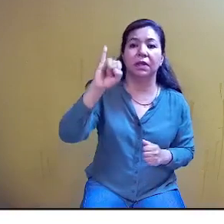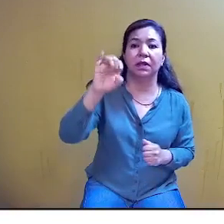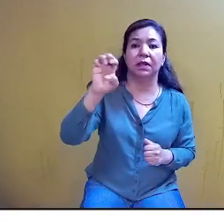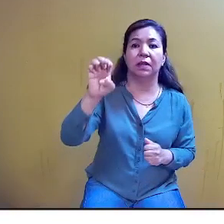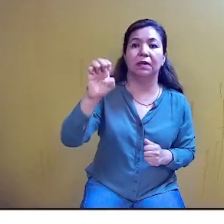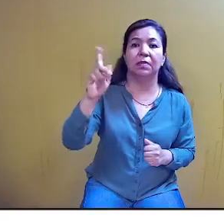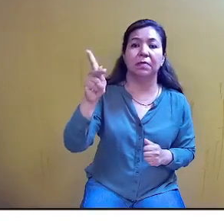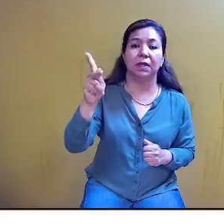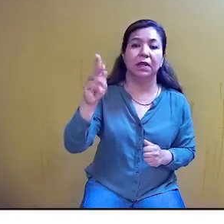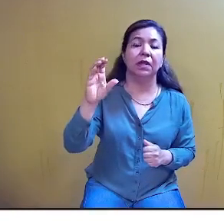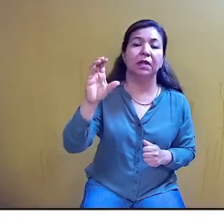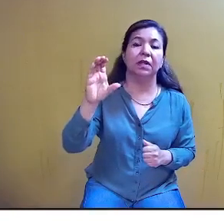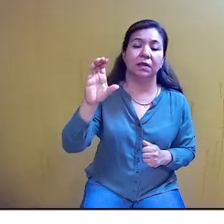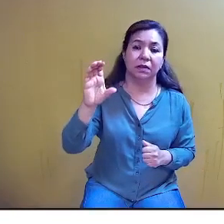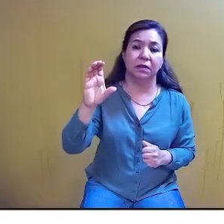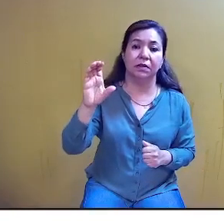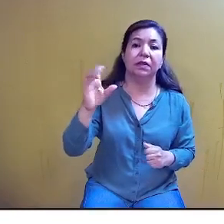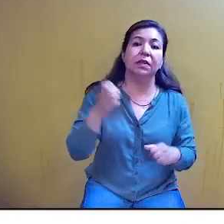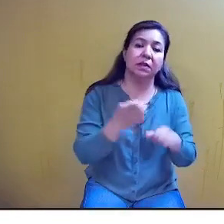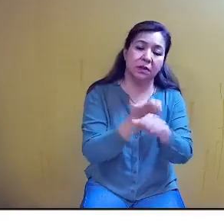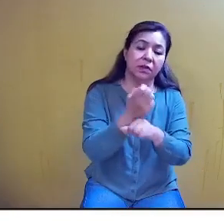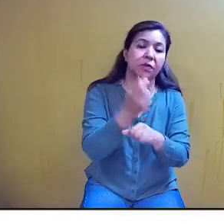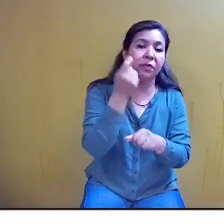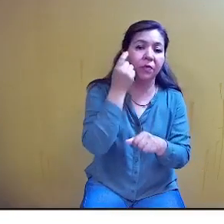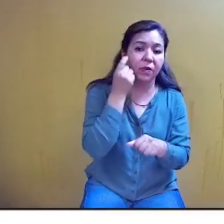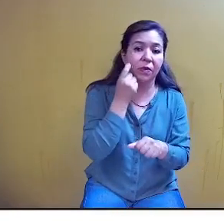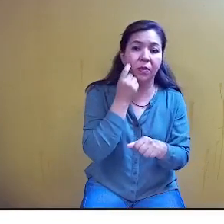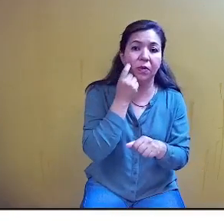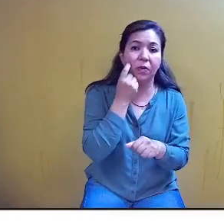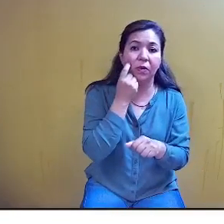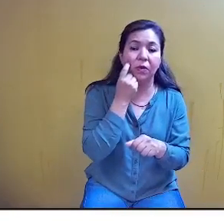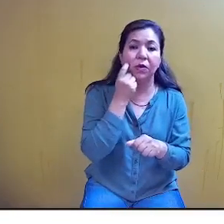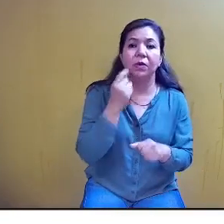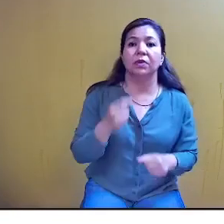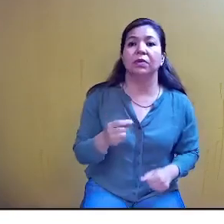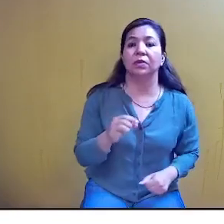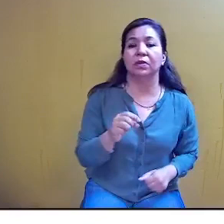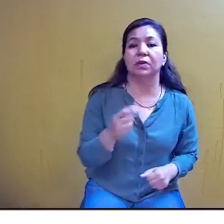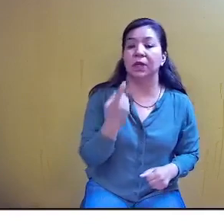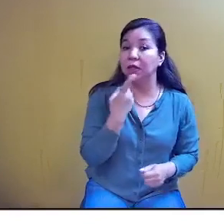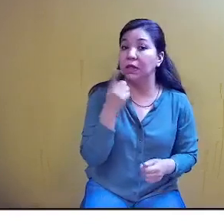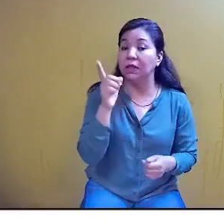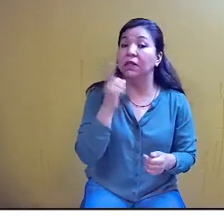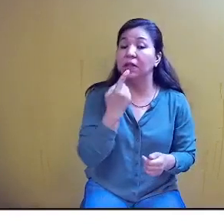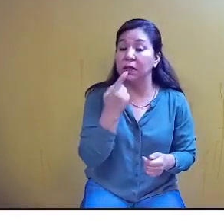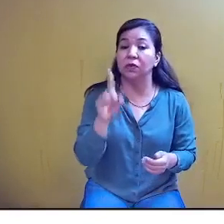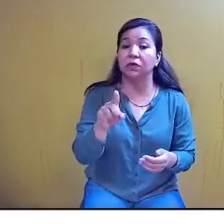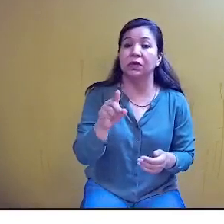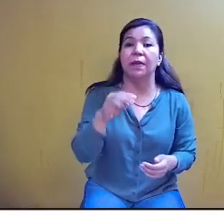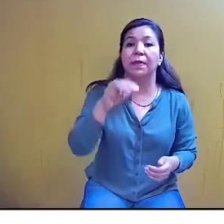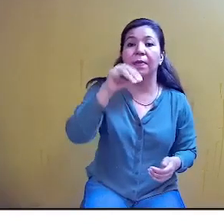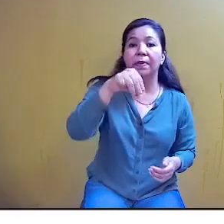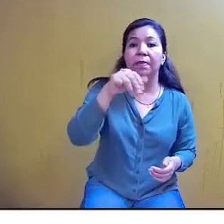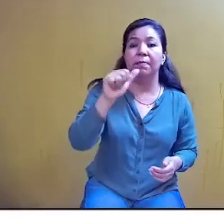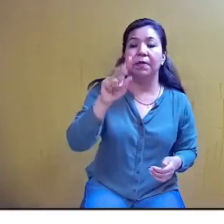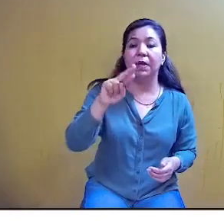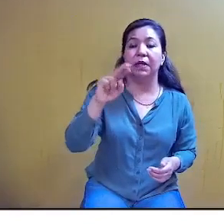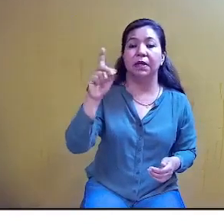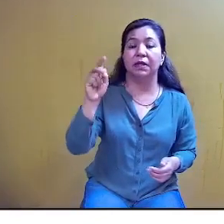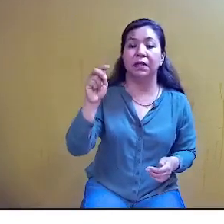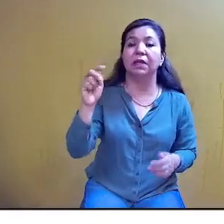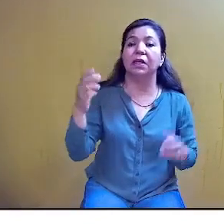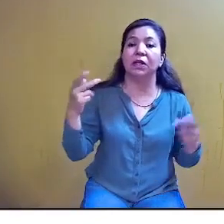Estado de Guerrero. En el siguiente asunto, la parte actor es Martín Rodrigo González Garduño y otras personas, la